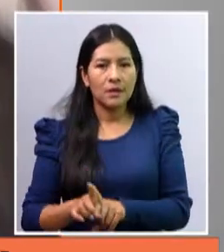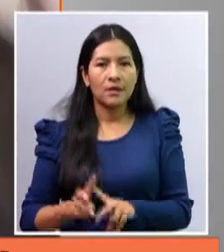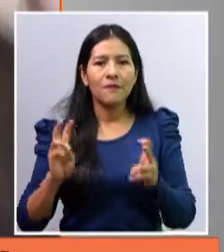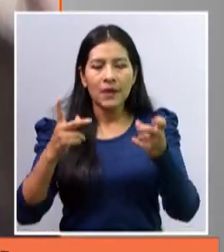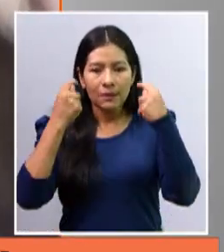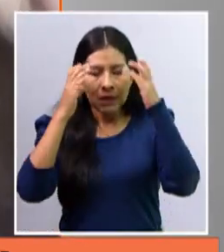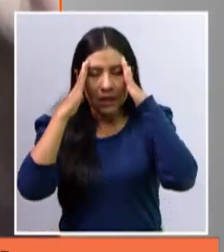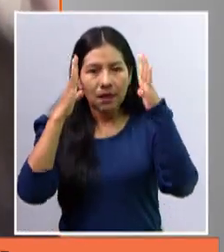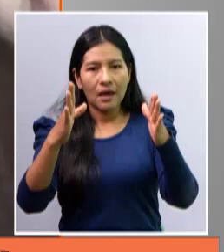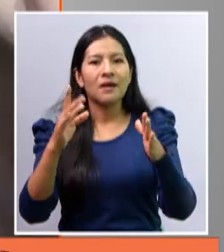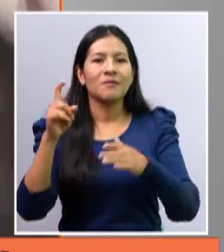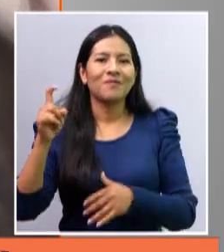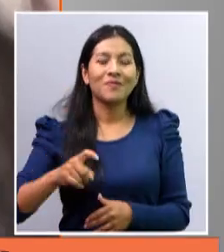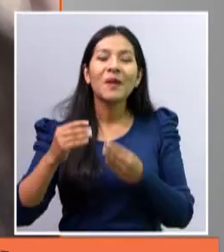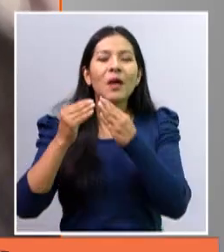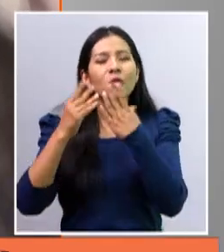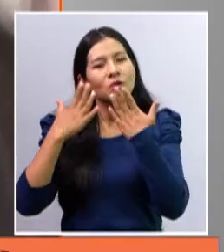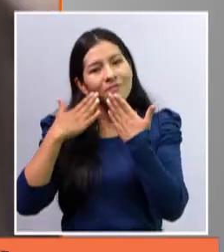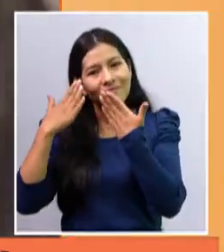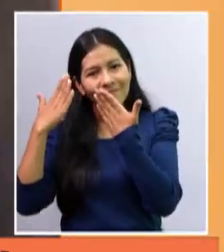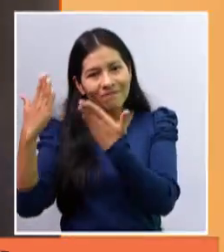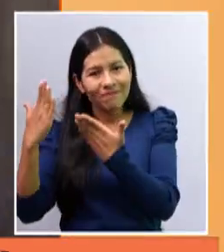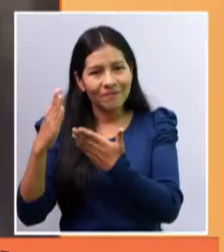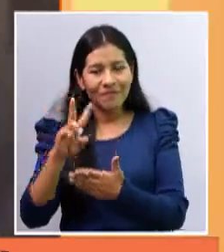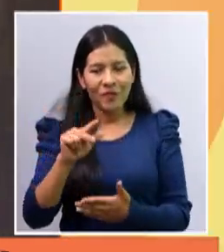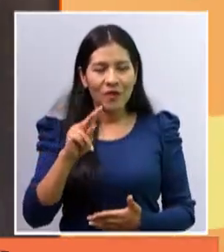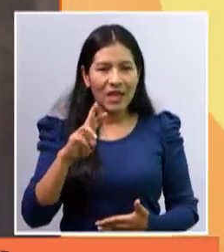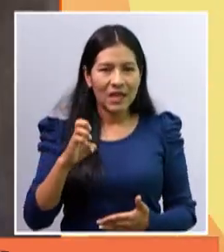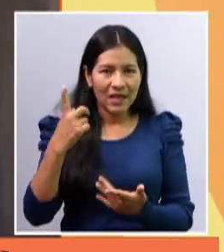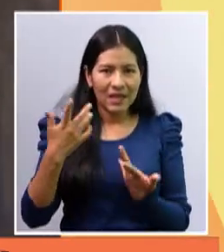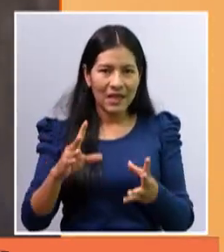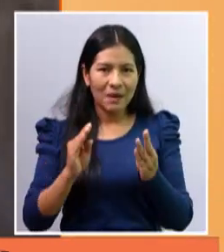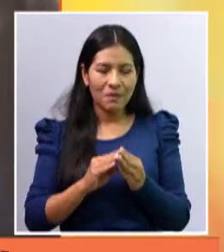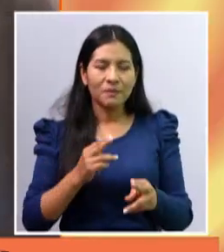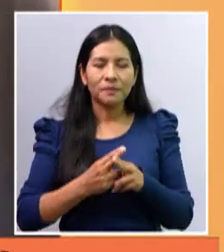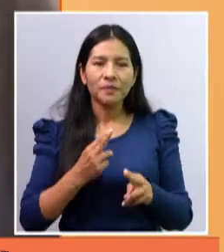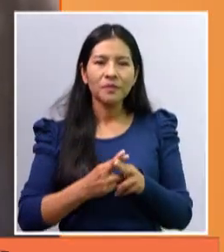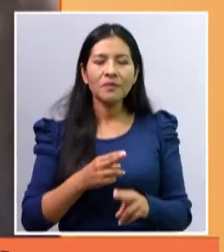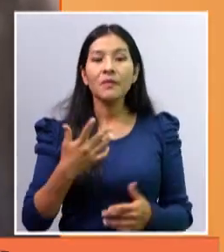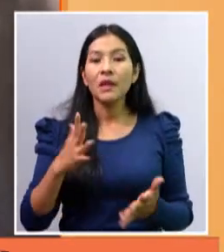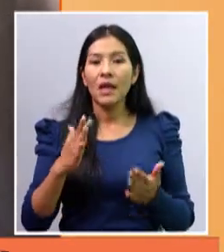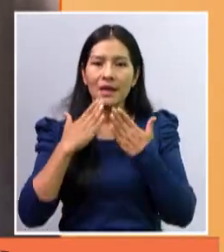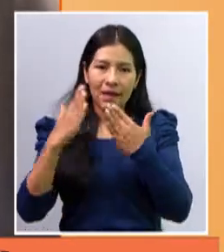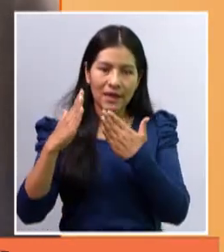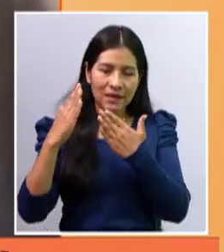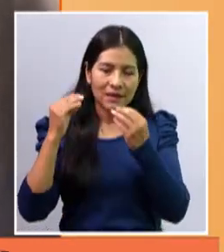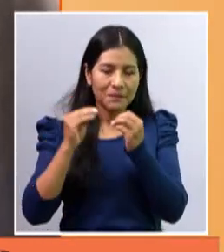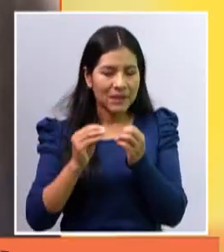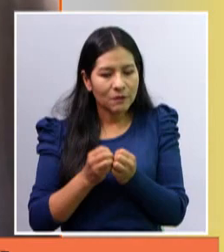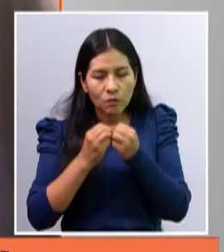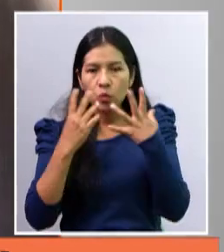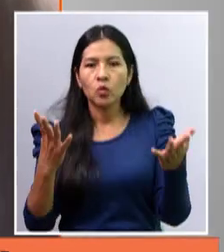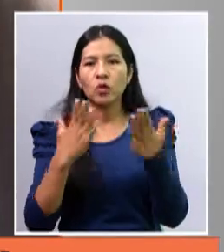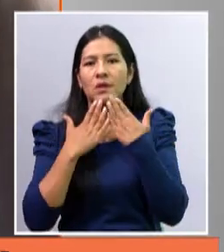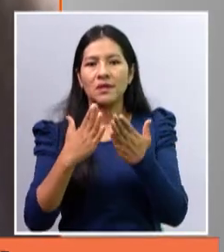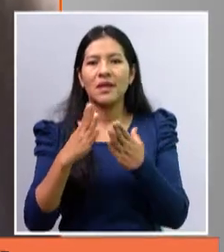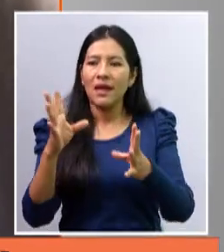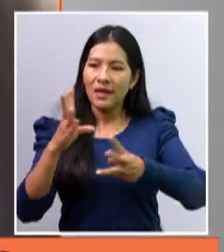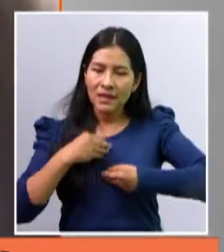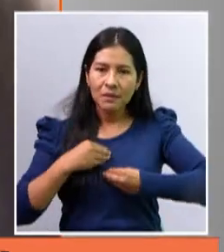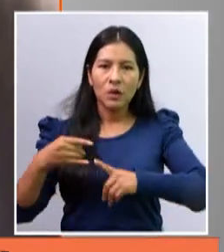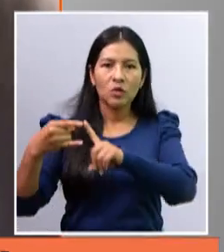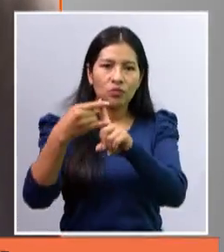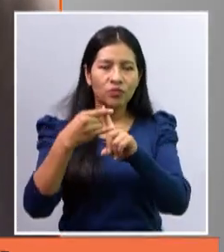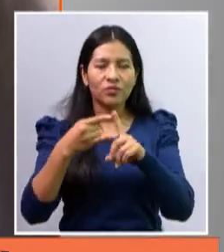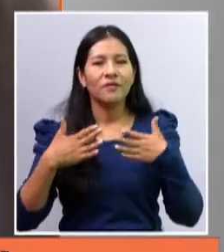tratarlos Así que muchísimas gracias Vane querida Vanesa calvimontes con nosotros Muchas gracias una vez más por haber aceptado y